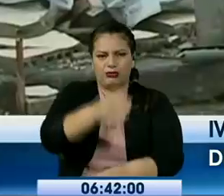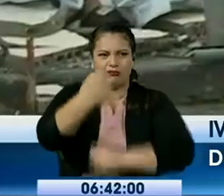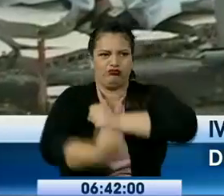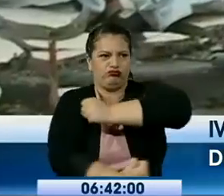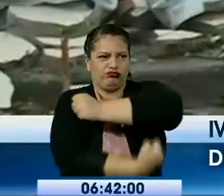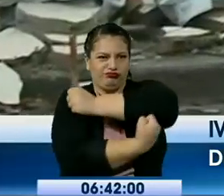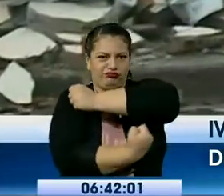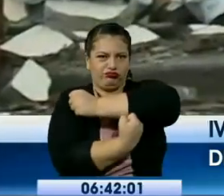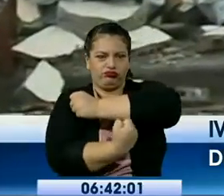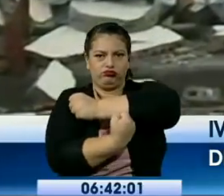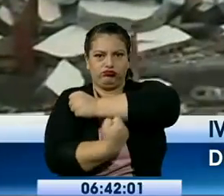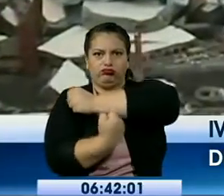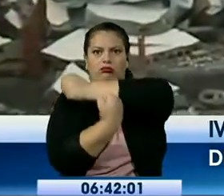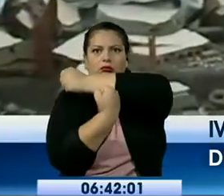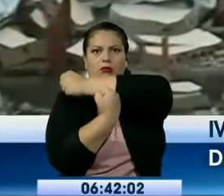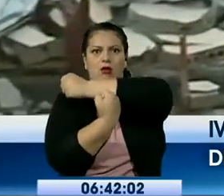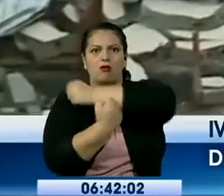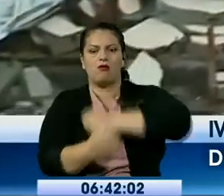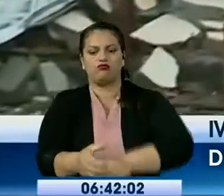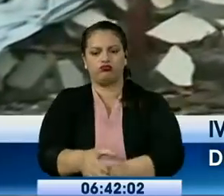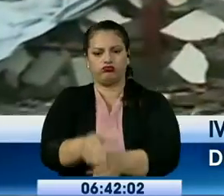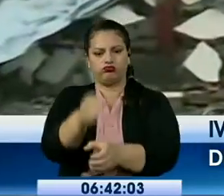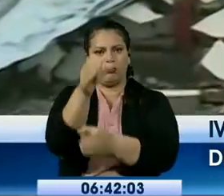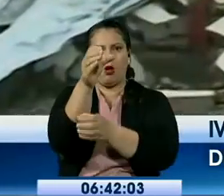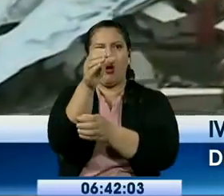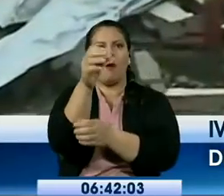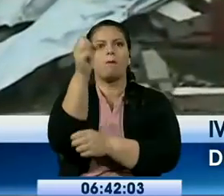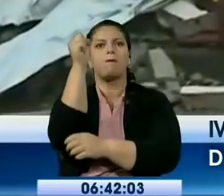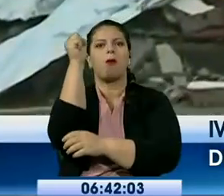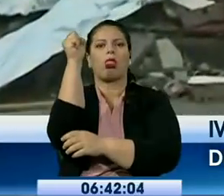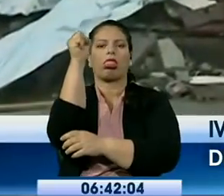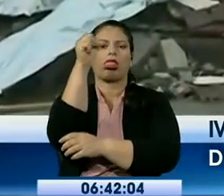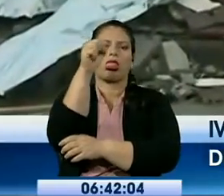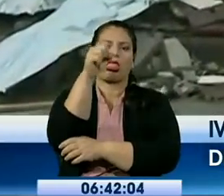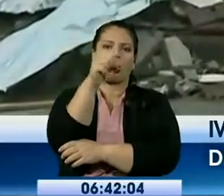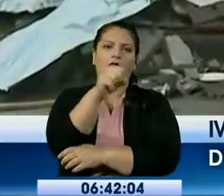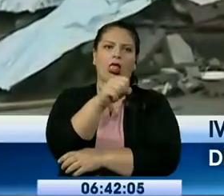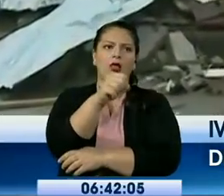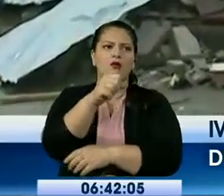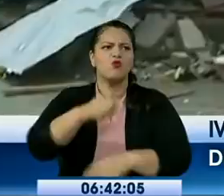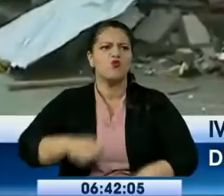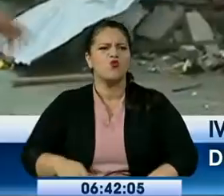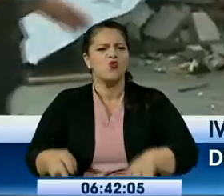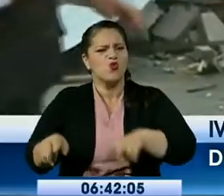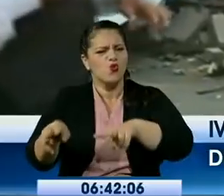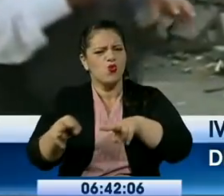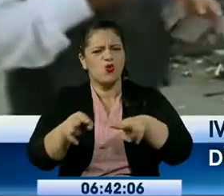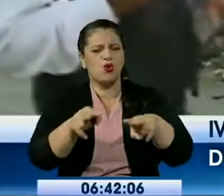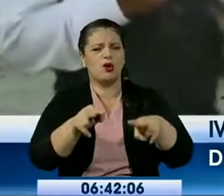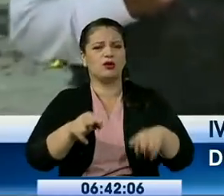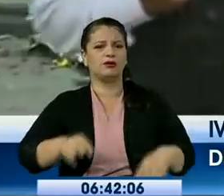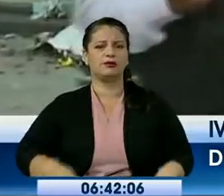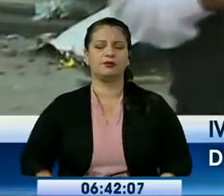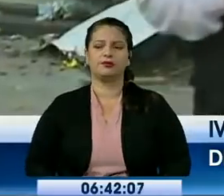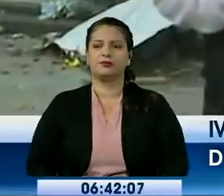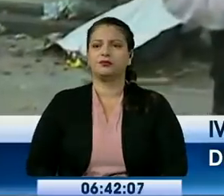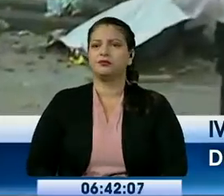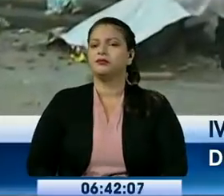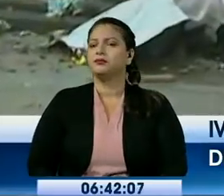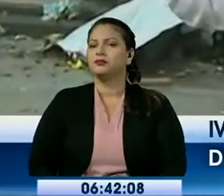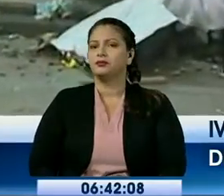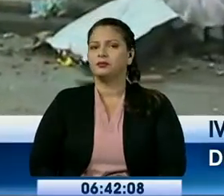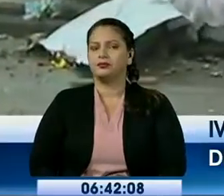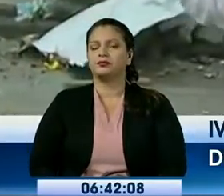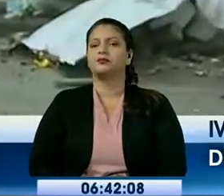onda explosiva, y ellos ahora permanecen, como les manifestábamos, en lo que es el albergue de la